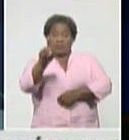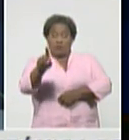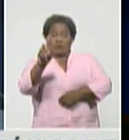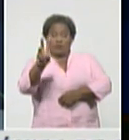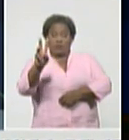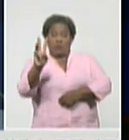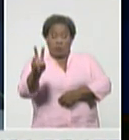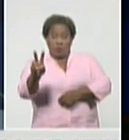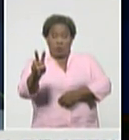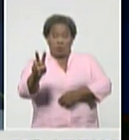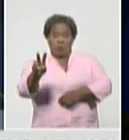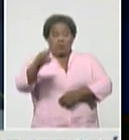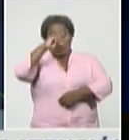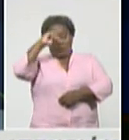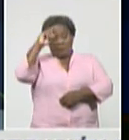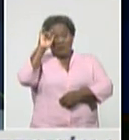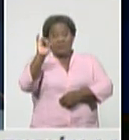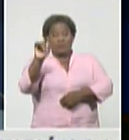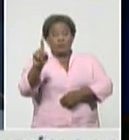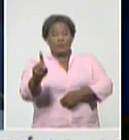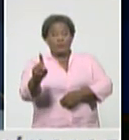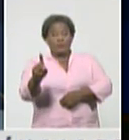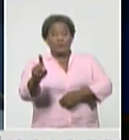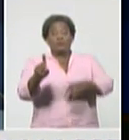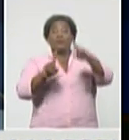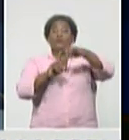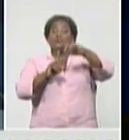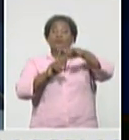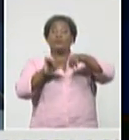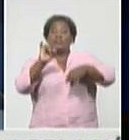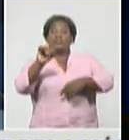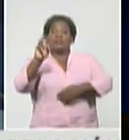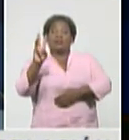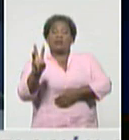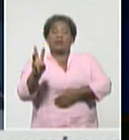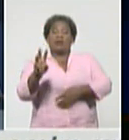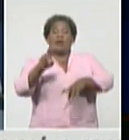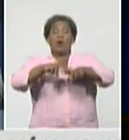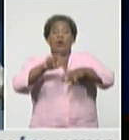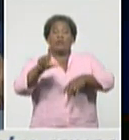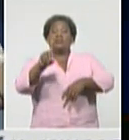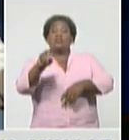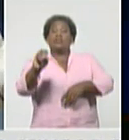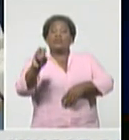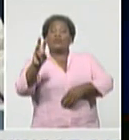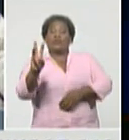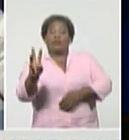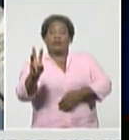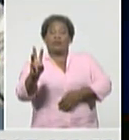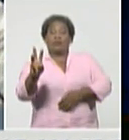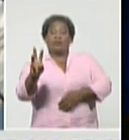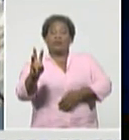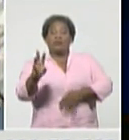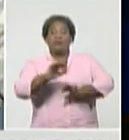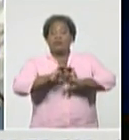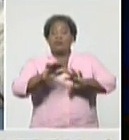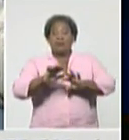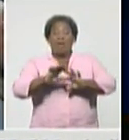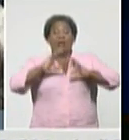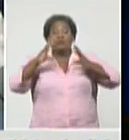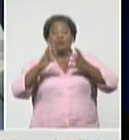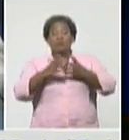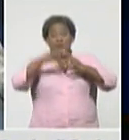Espíritu 61, de Las Tunas 63, de Holguín 103, y de esta forma de toda Cuba se